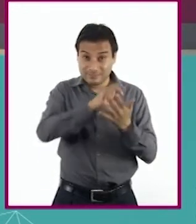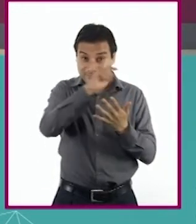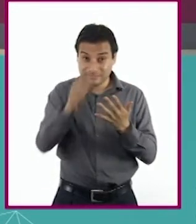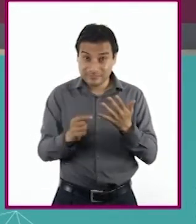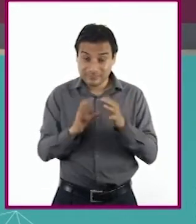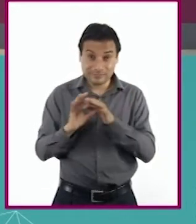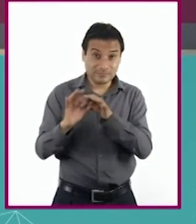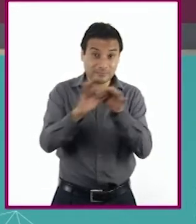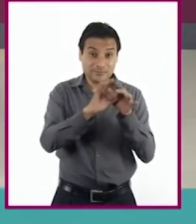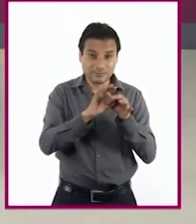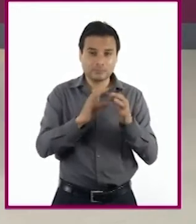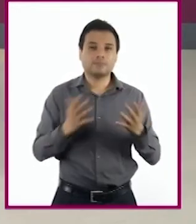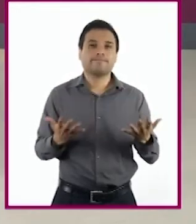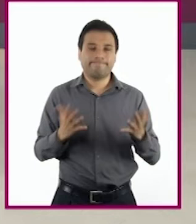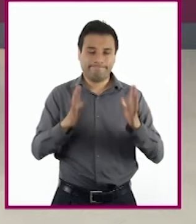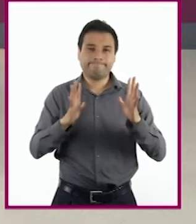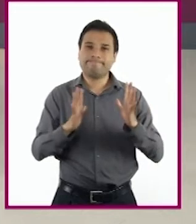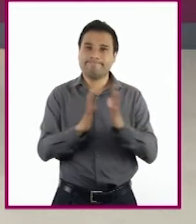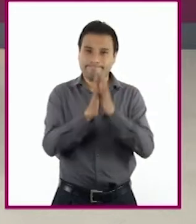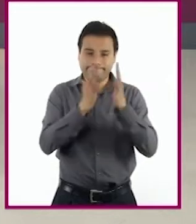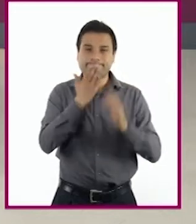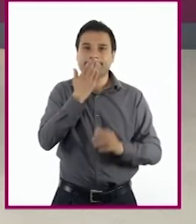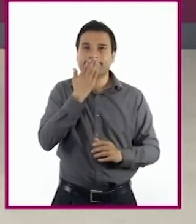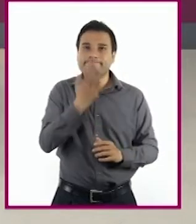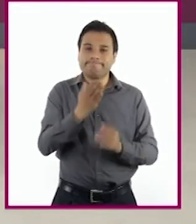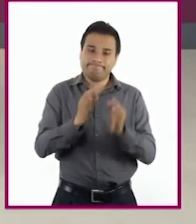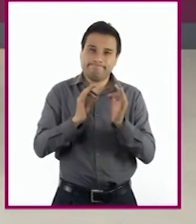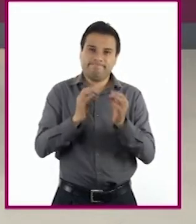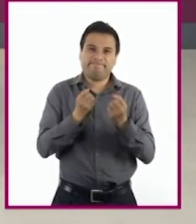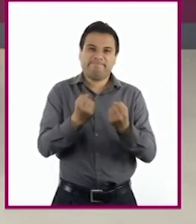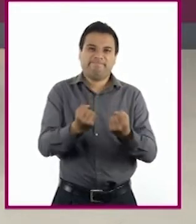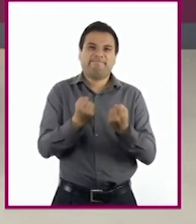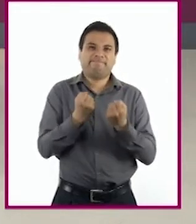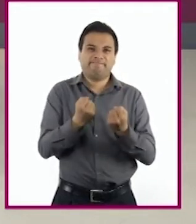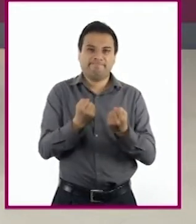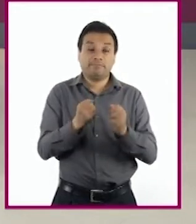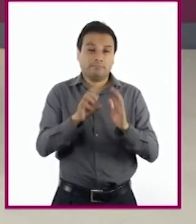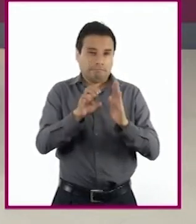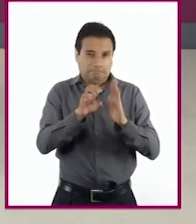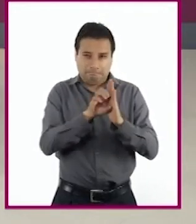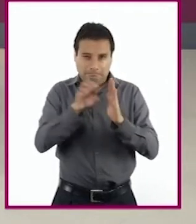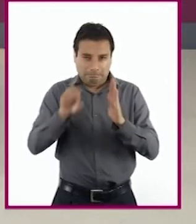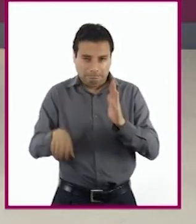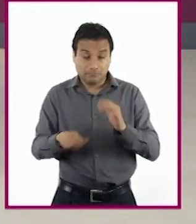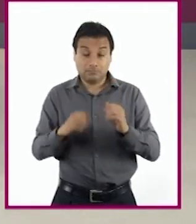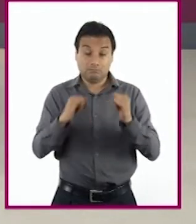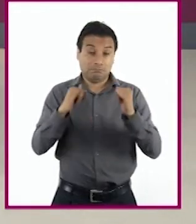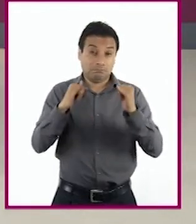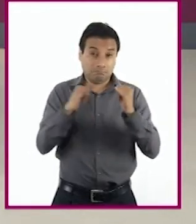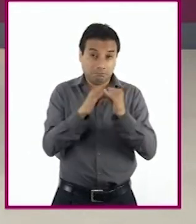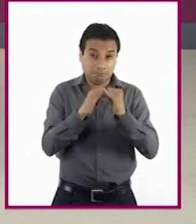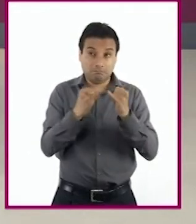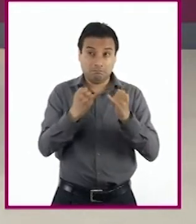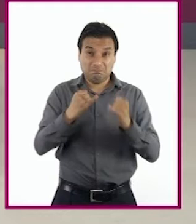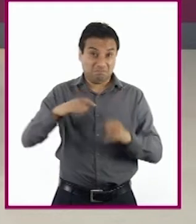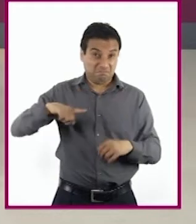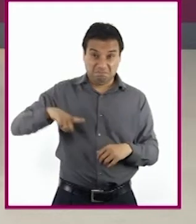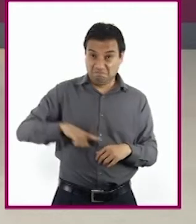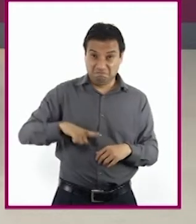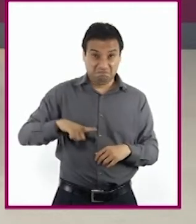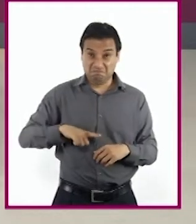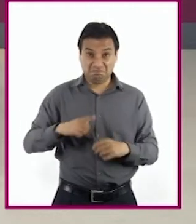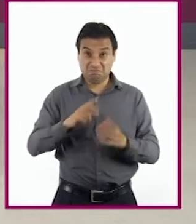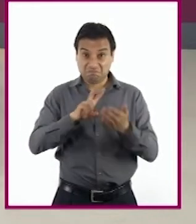la democracia en esa sociedad será más sólida. Si, por el contrario, las instituciones no practican los